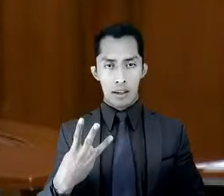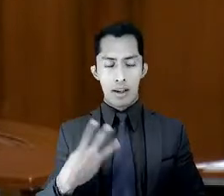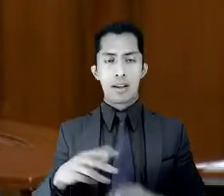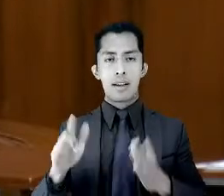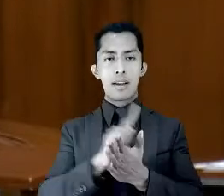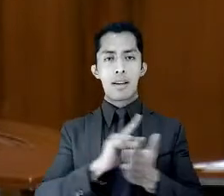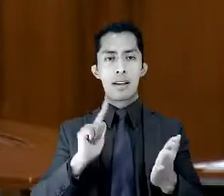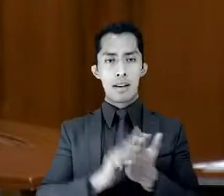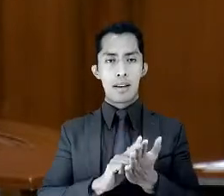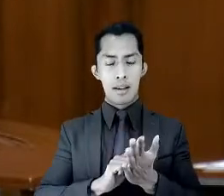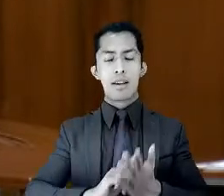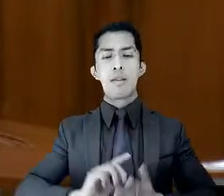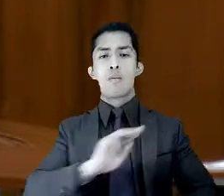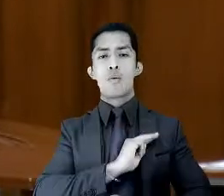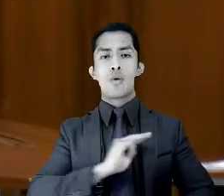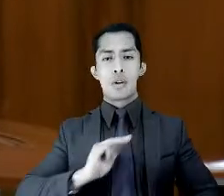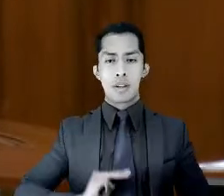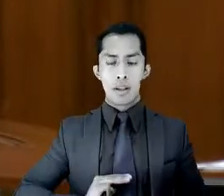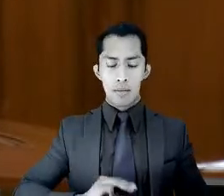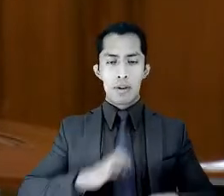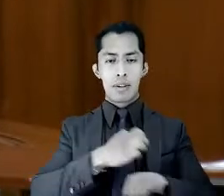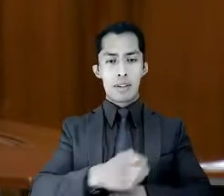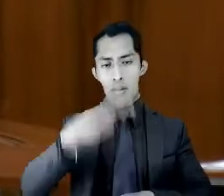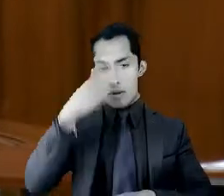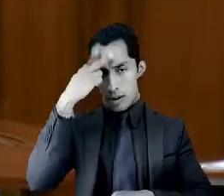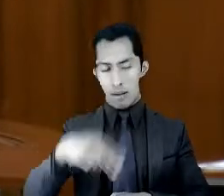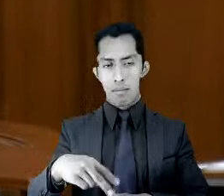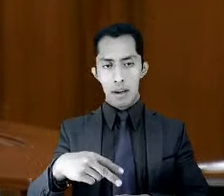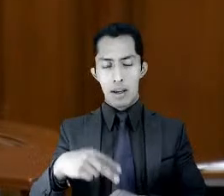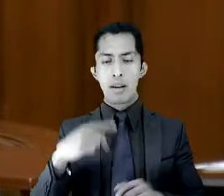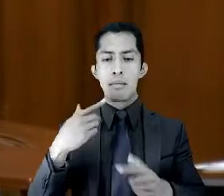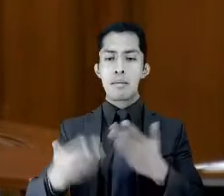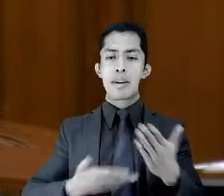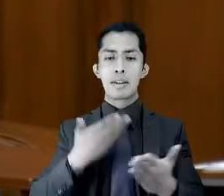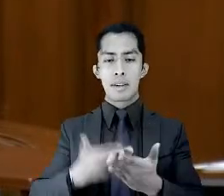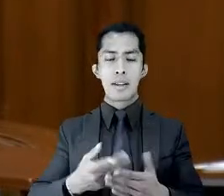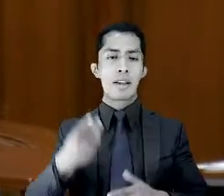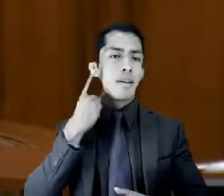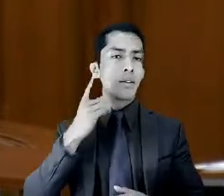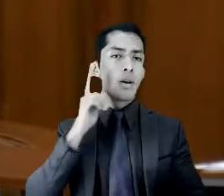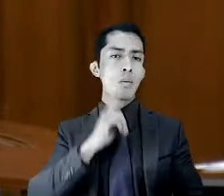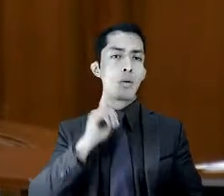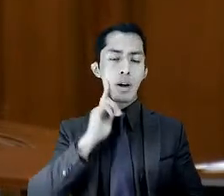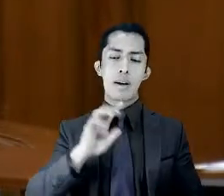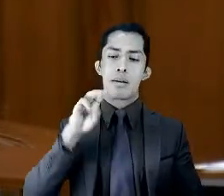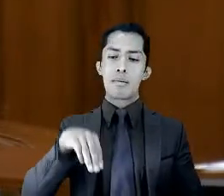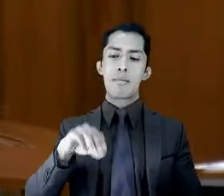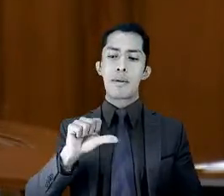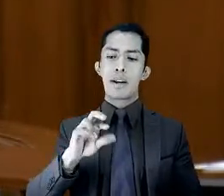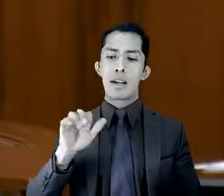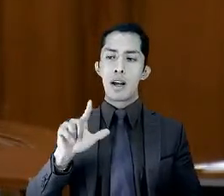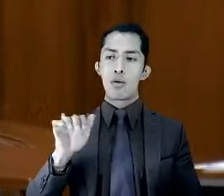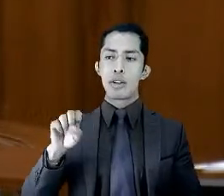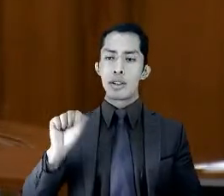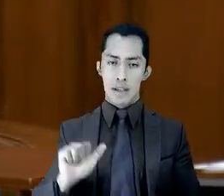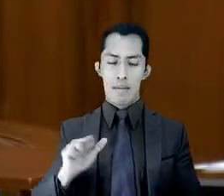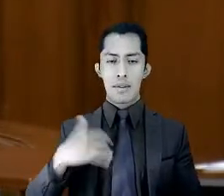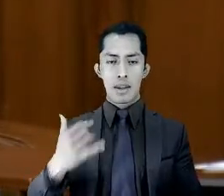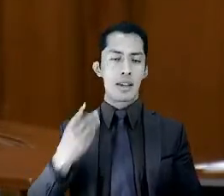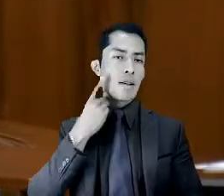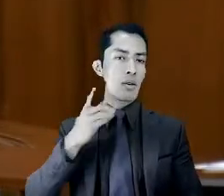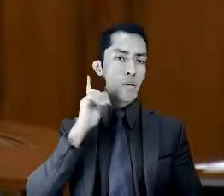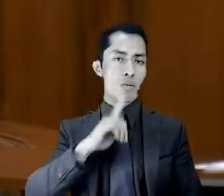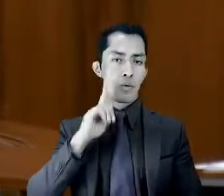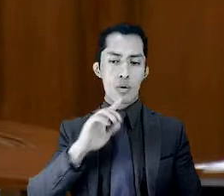la Ley Orgánica Municipal del Estado de México, presentada por la diputada María Luisa Mendoza Mondragón y la